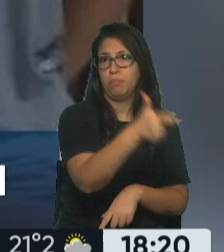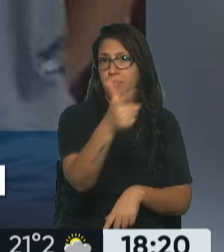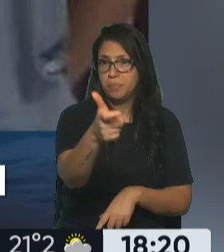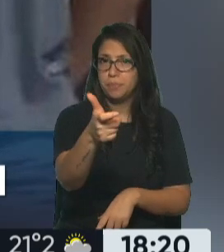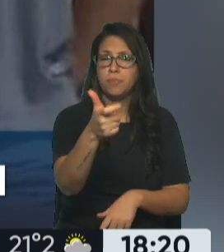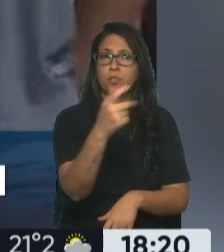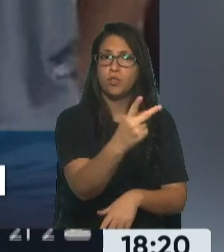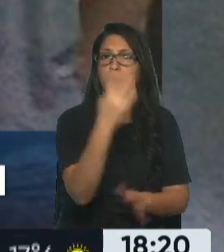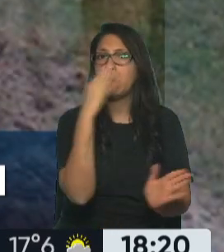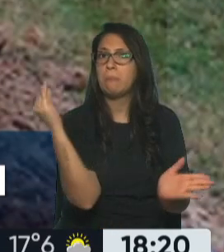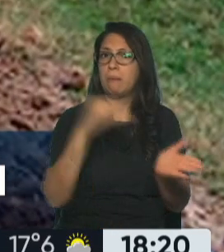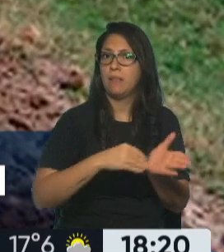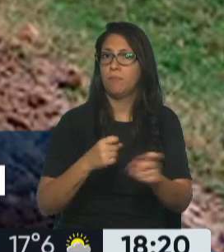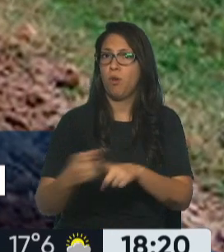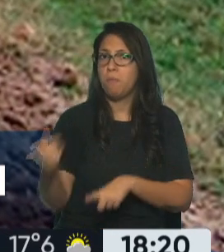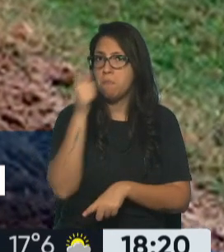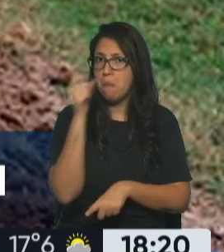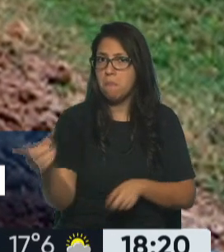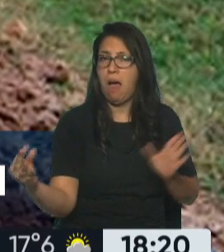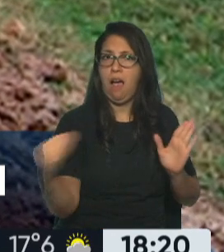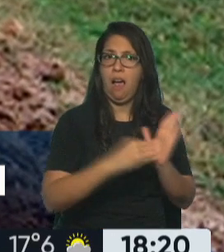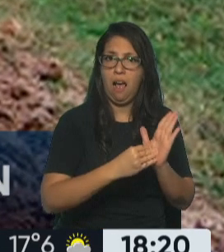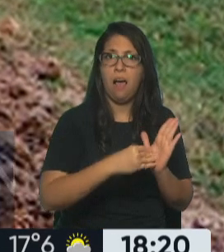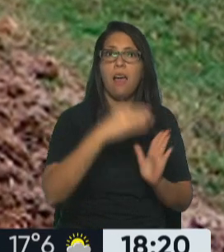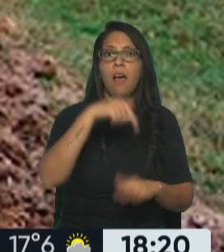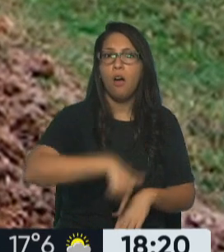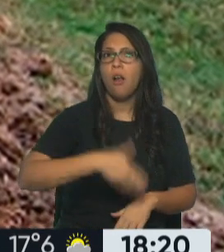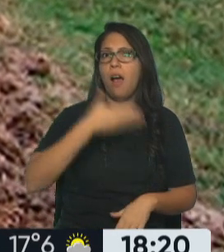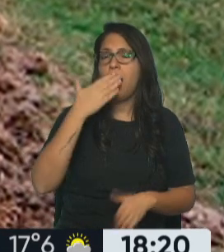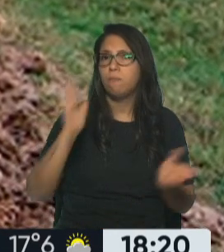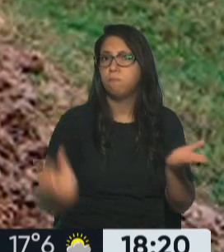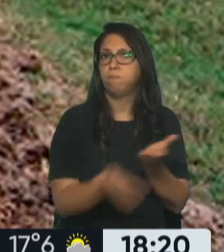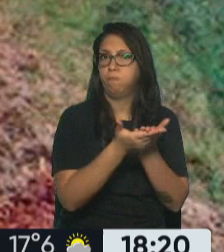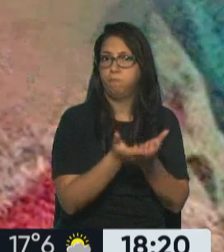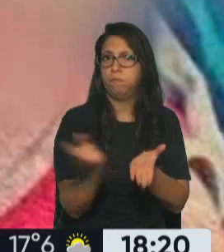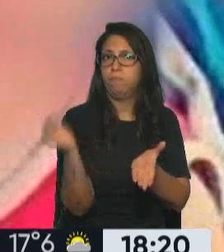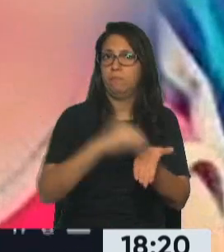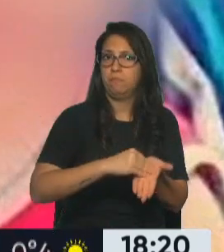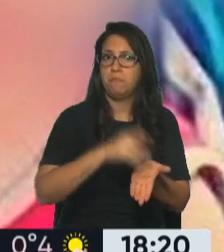una ampliación de la declaración en estos momentos al sumarle el crimen de su padre.